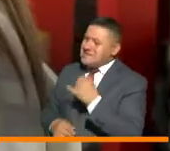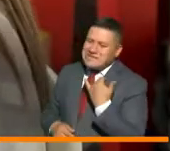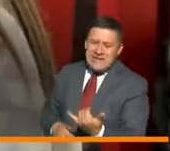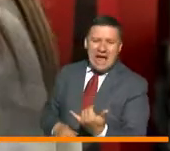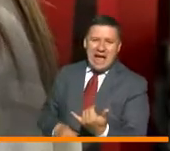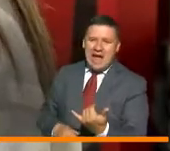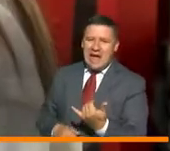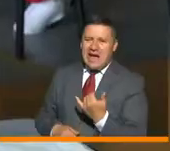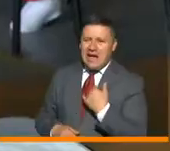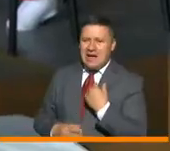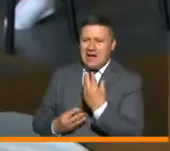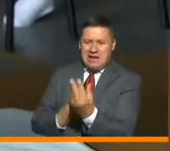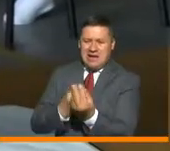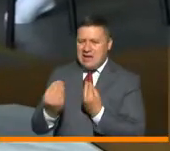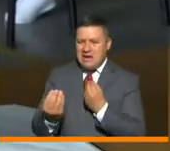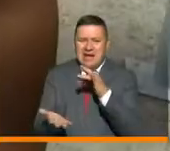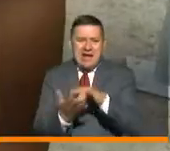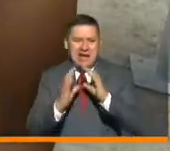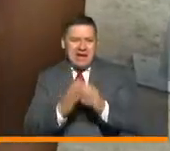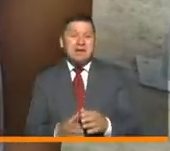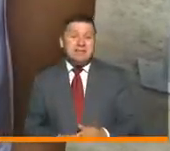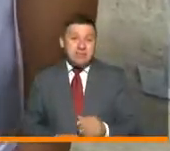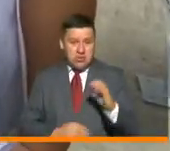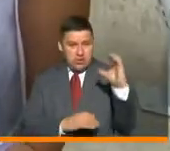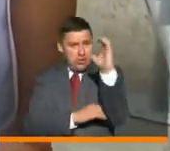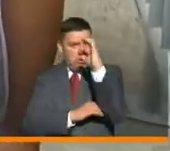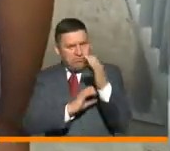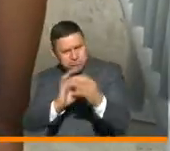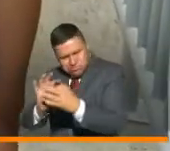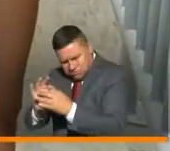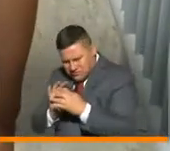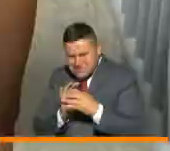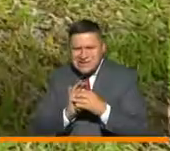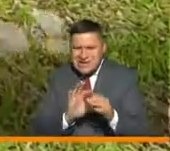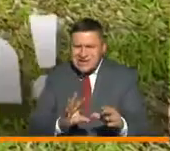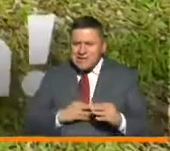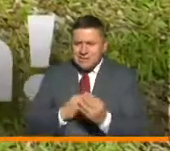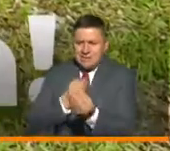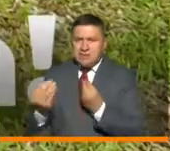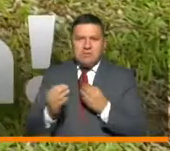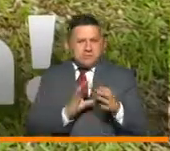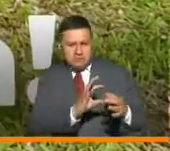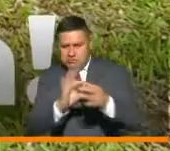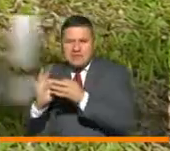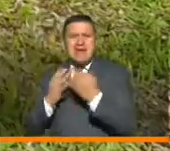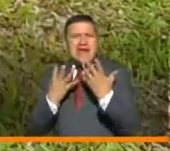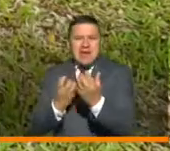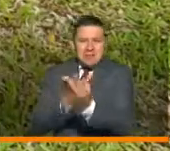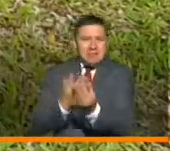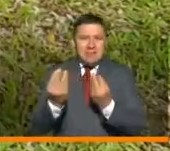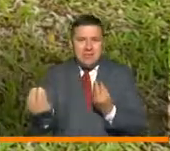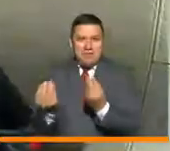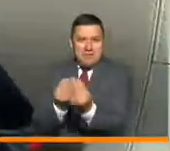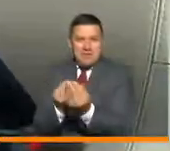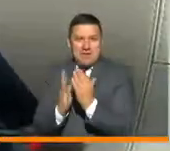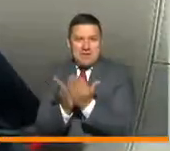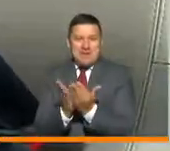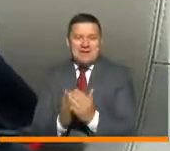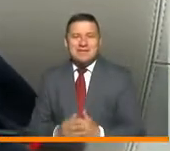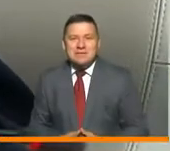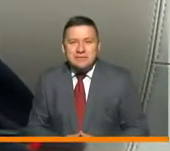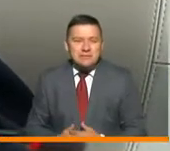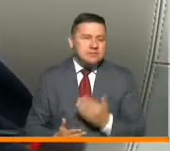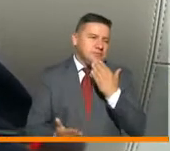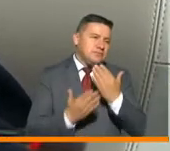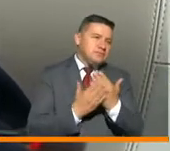ya ir a la alternancia. En Colombia, estamos unidos por la alternancia. ¡Unidos por la alternancia!